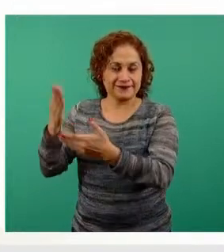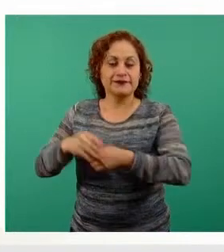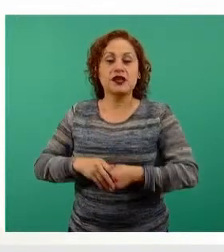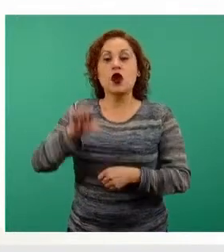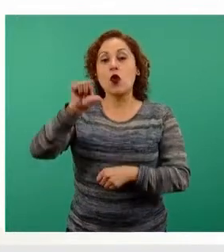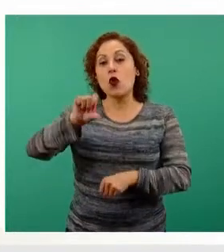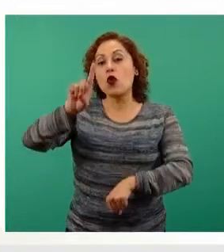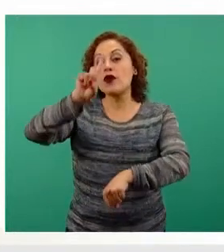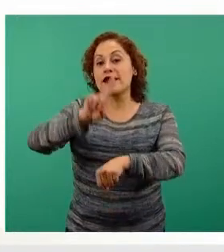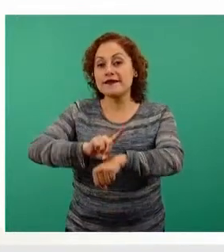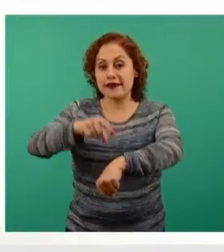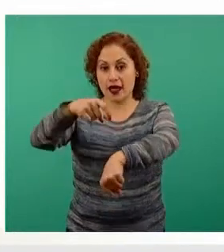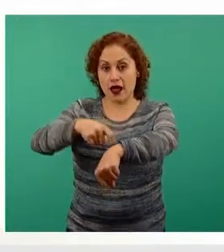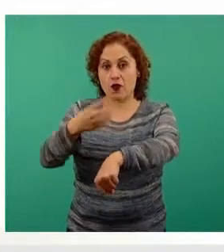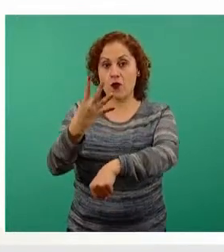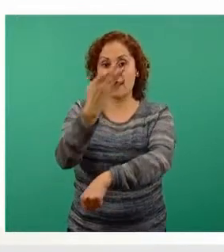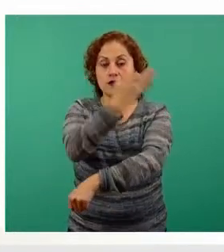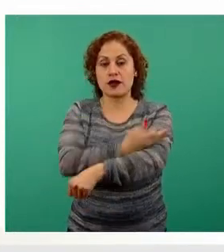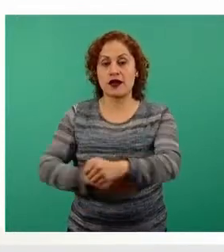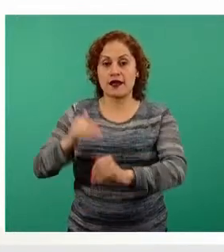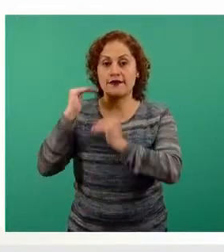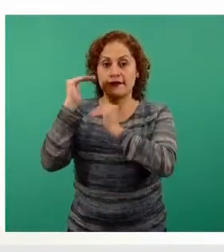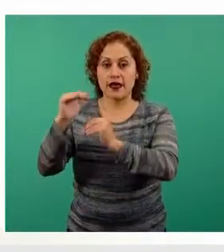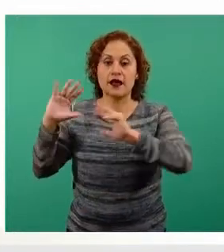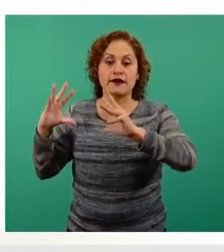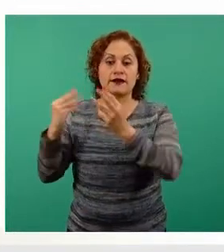hasta el corte de las 4 de la tarde